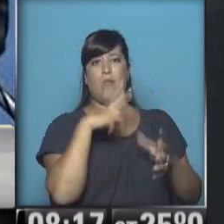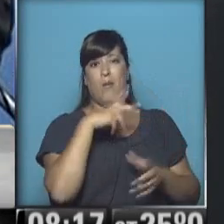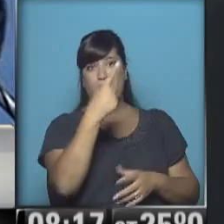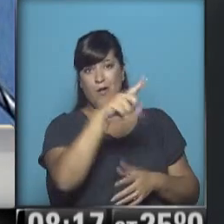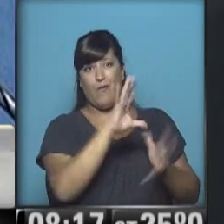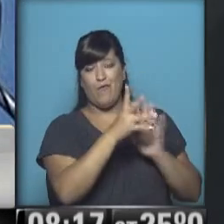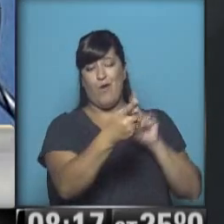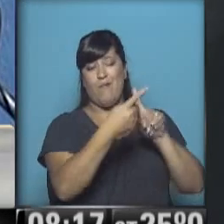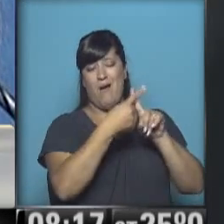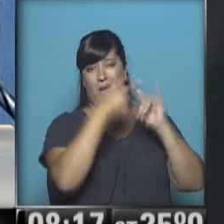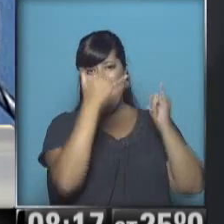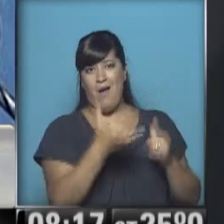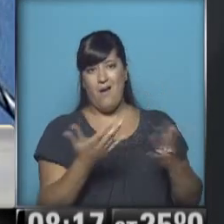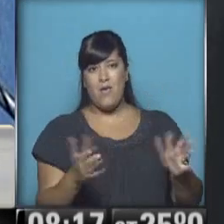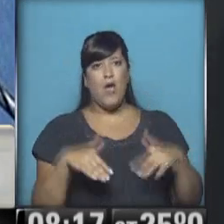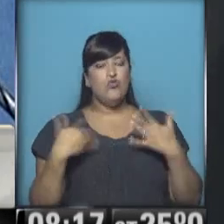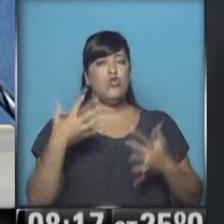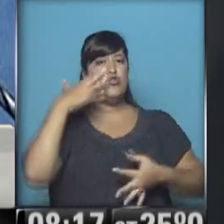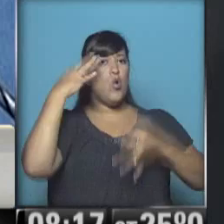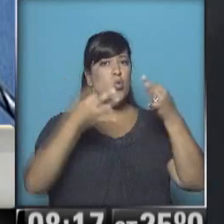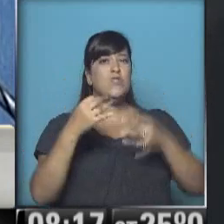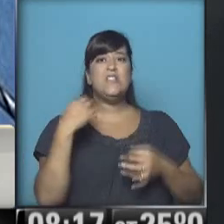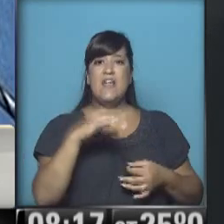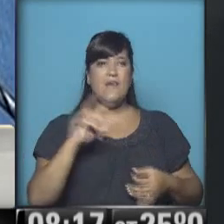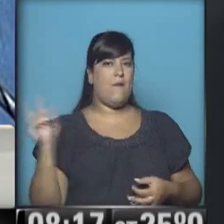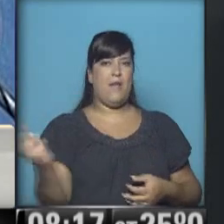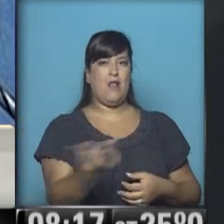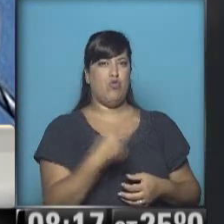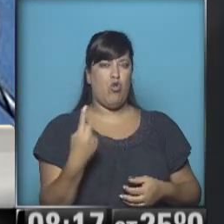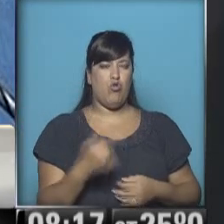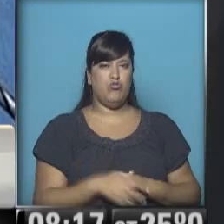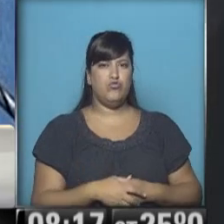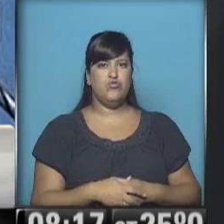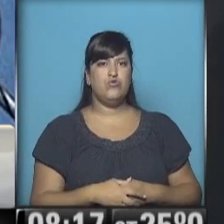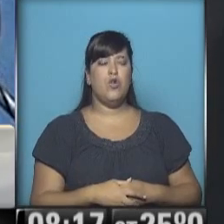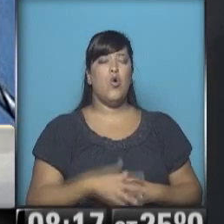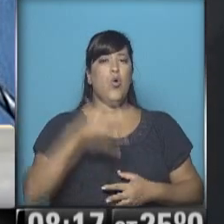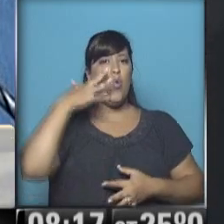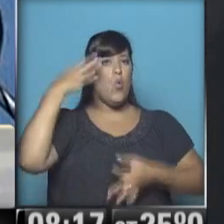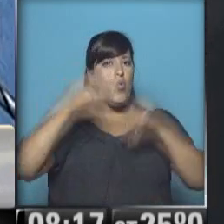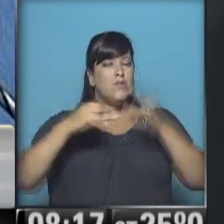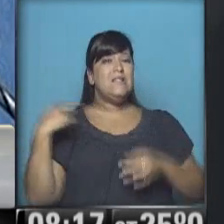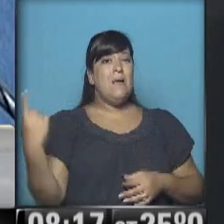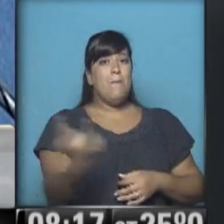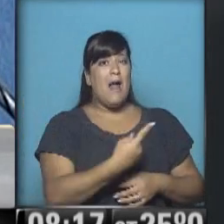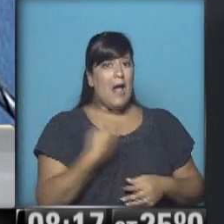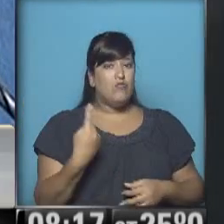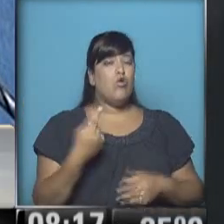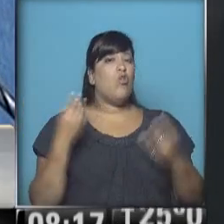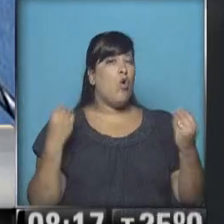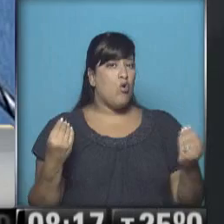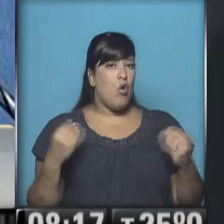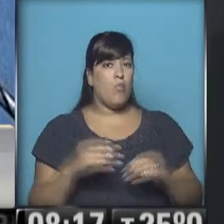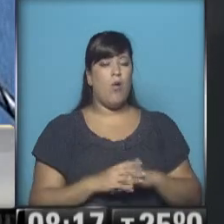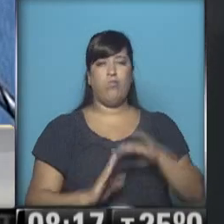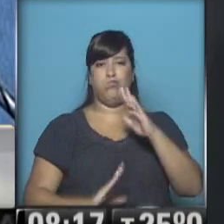responde. Entonces, la justicia tiene que ser para todos, y tiene que ser para todos en el marco del principio